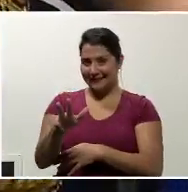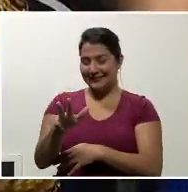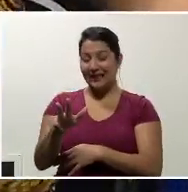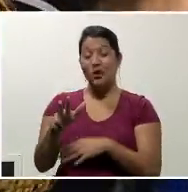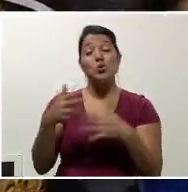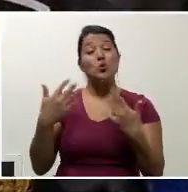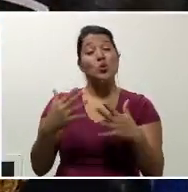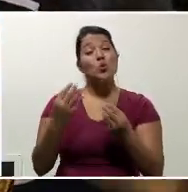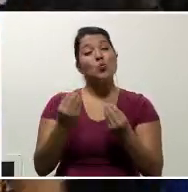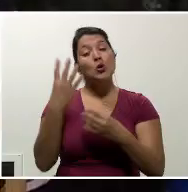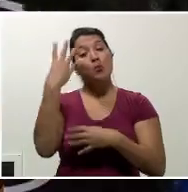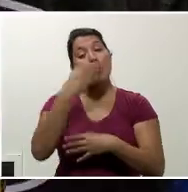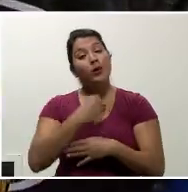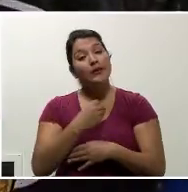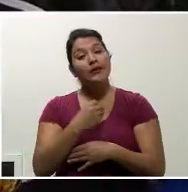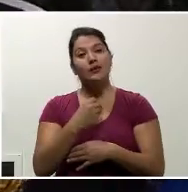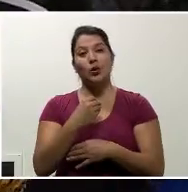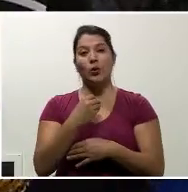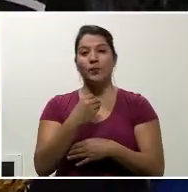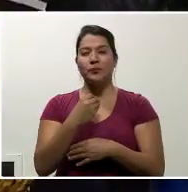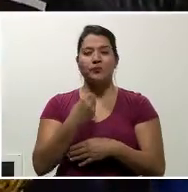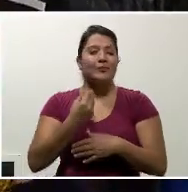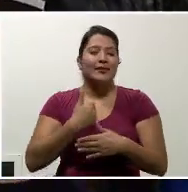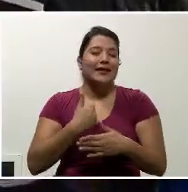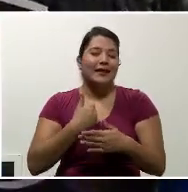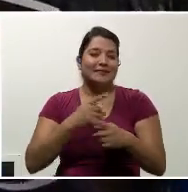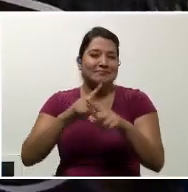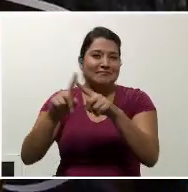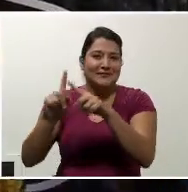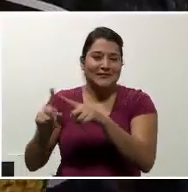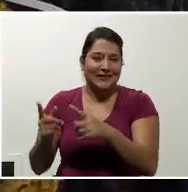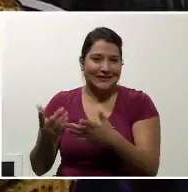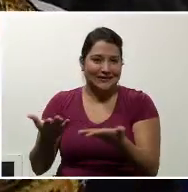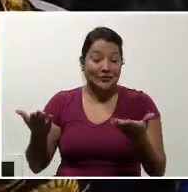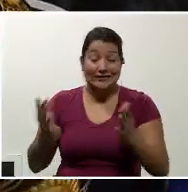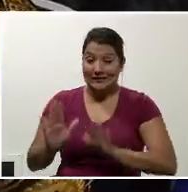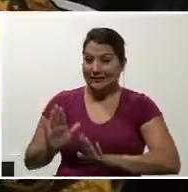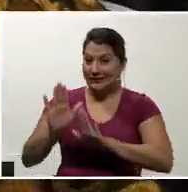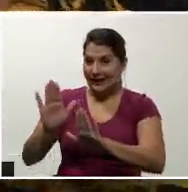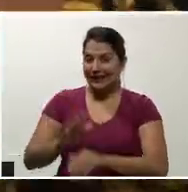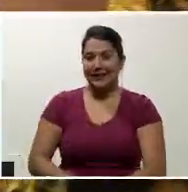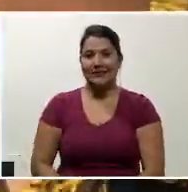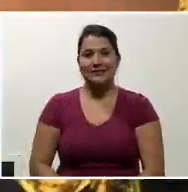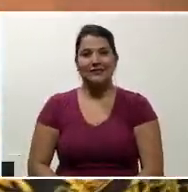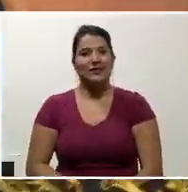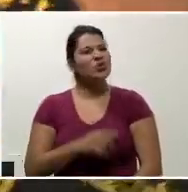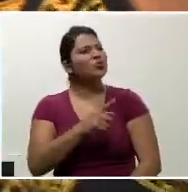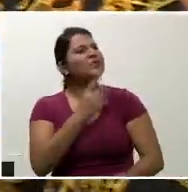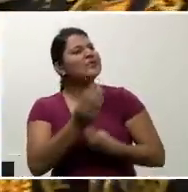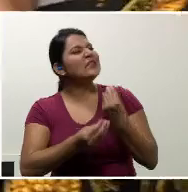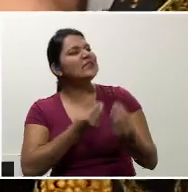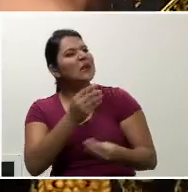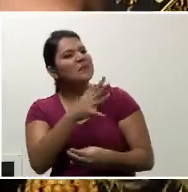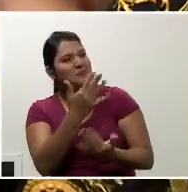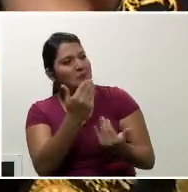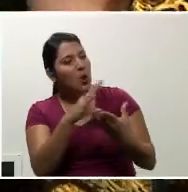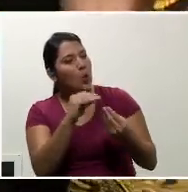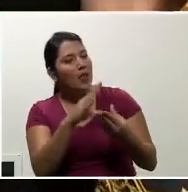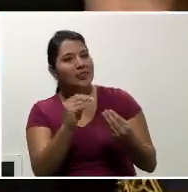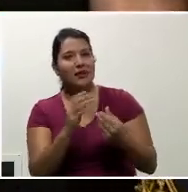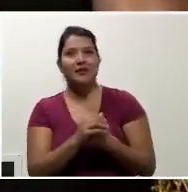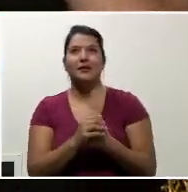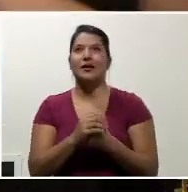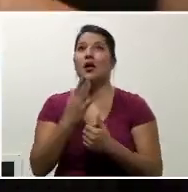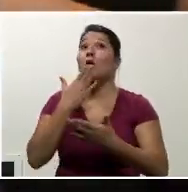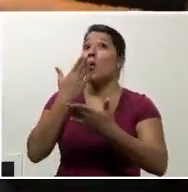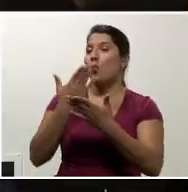estar muy bonito, hay de todo un poco. Va a estar excelente. ¿Qué les ha tocado hacer más o menos? Cuénteme.